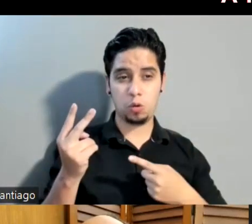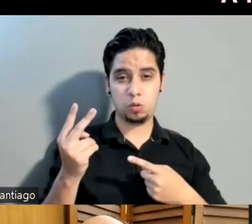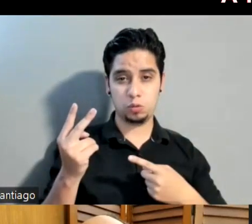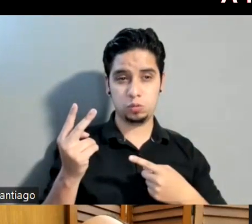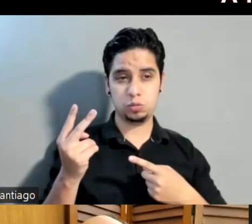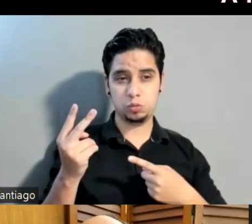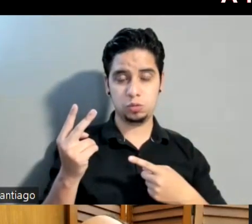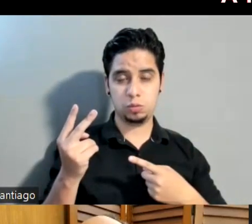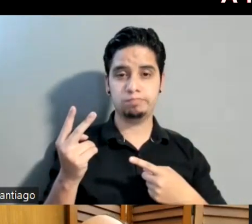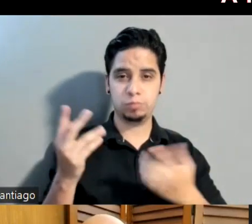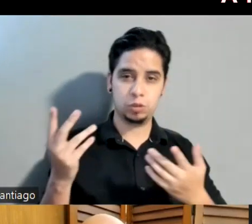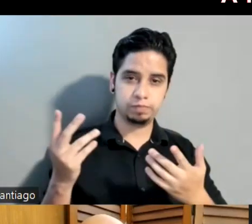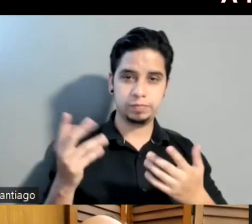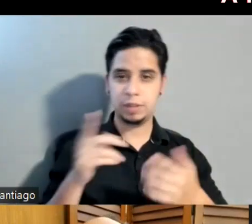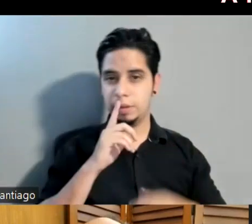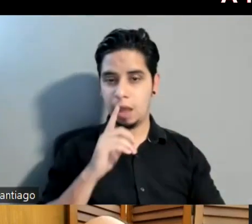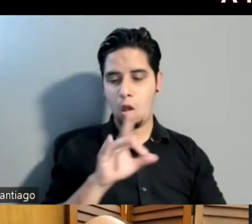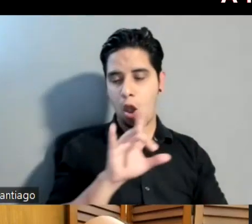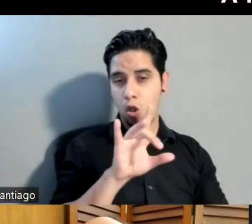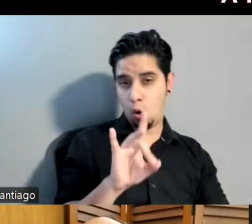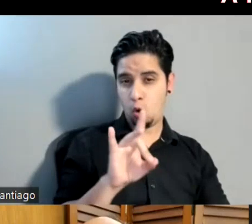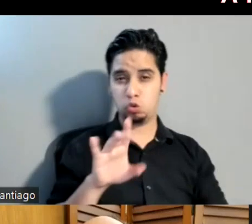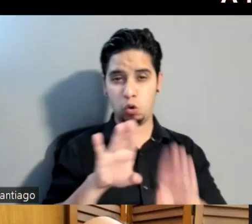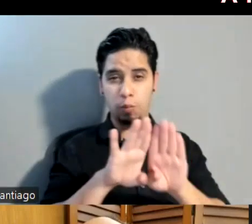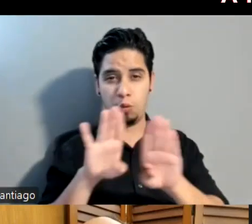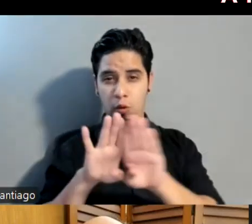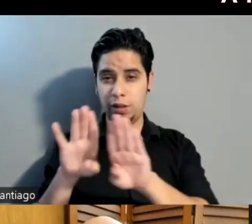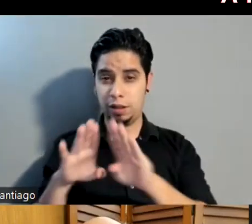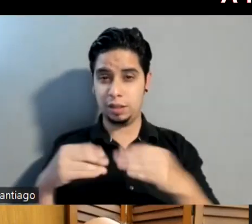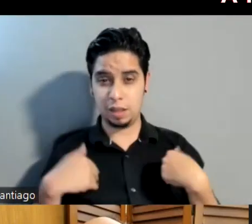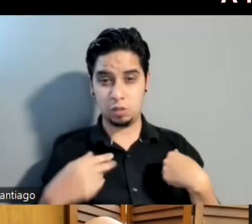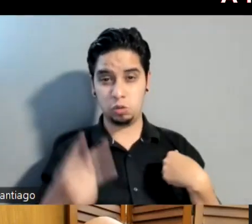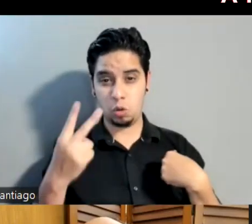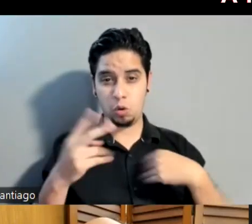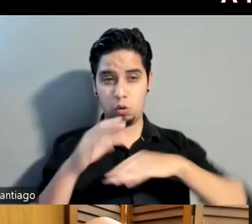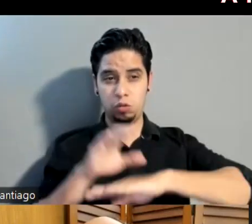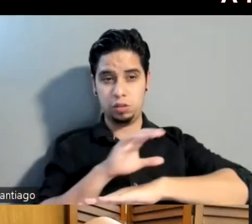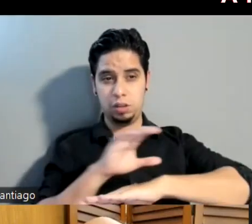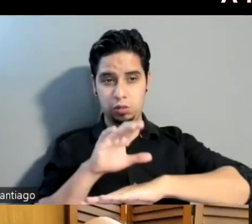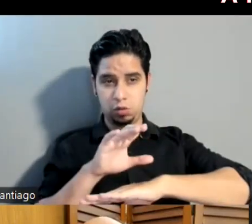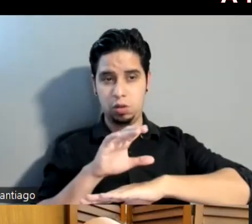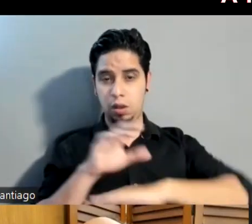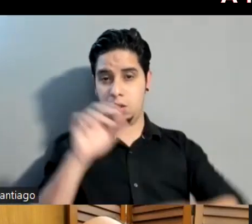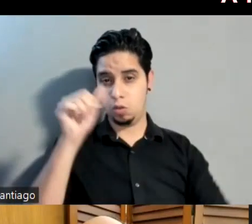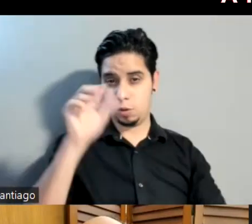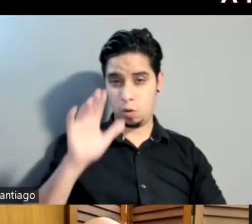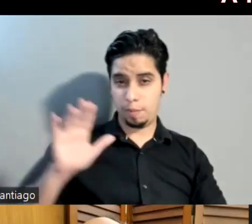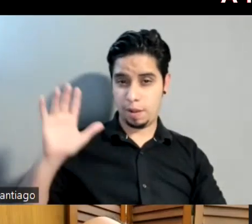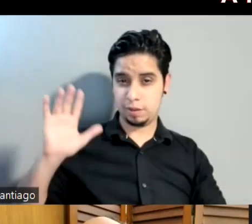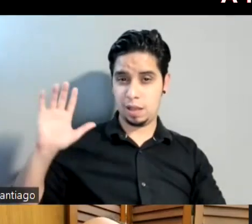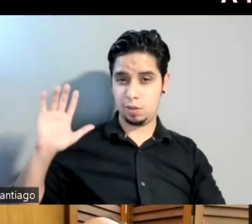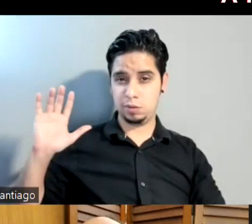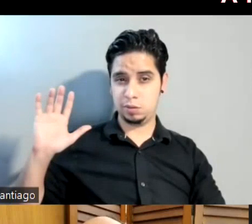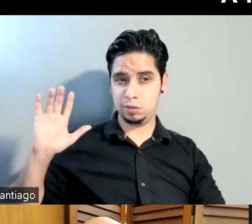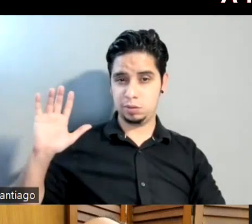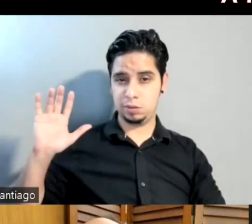ocho puertas, a las puertas del Ocho Puertas, tiene dos conciertos el pasado domingo, ¿verdad? Yo siempre iba a decir